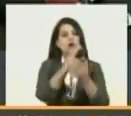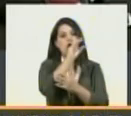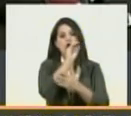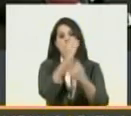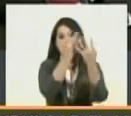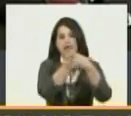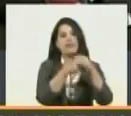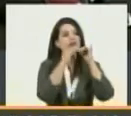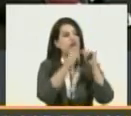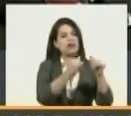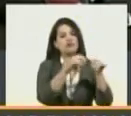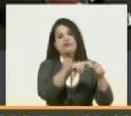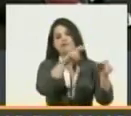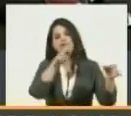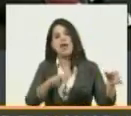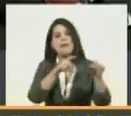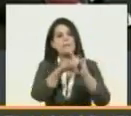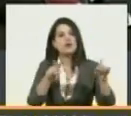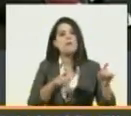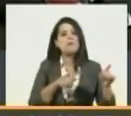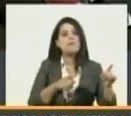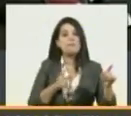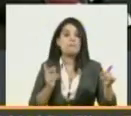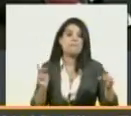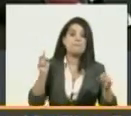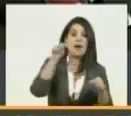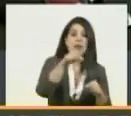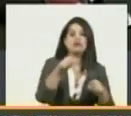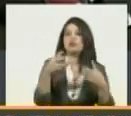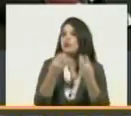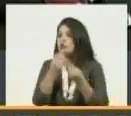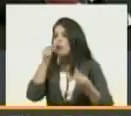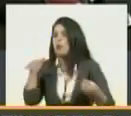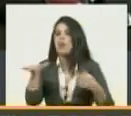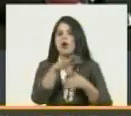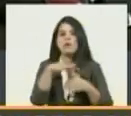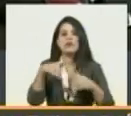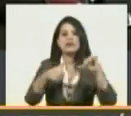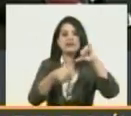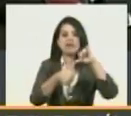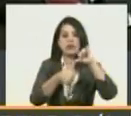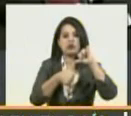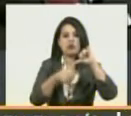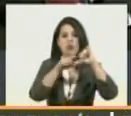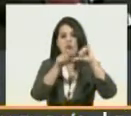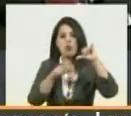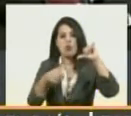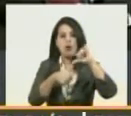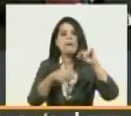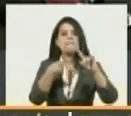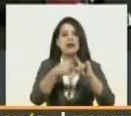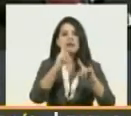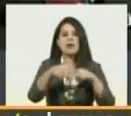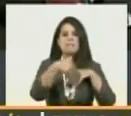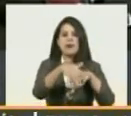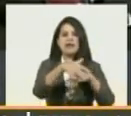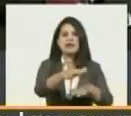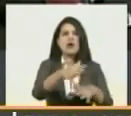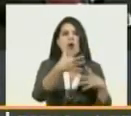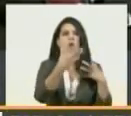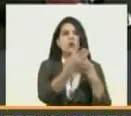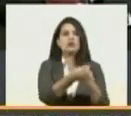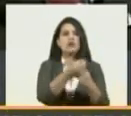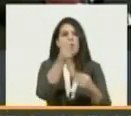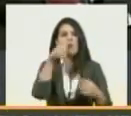Estados Americanos, pero vamos acompañados de los pueblos de Centroamérica, vamos a llegar en marcha acompañados por